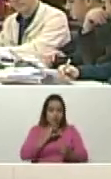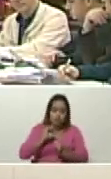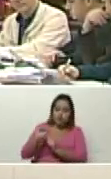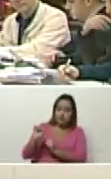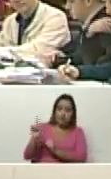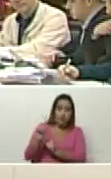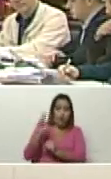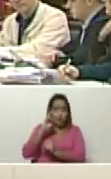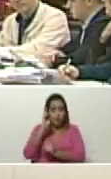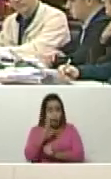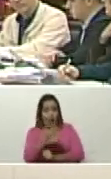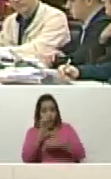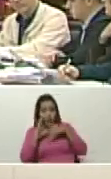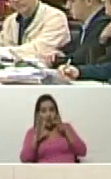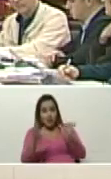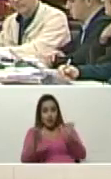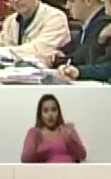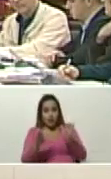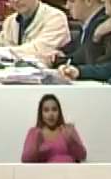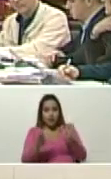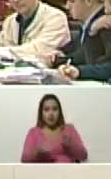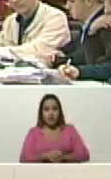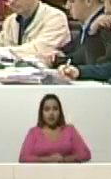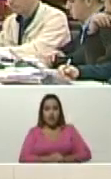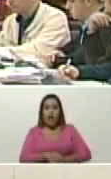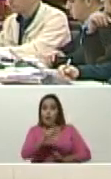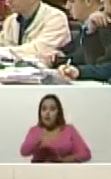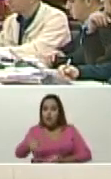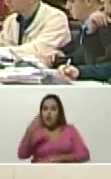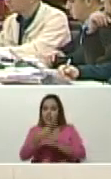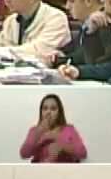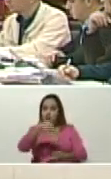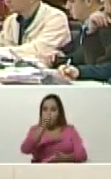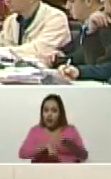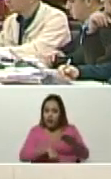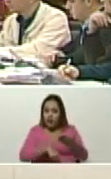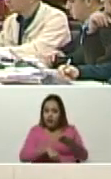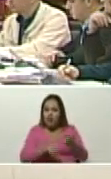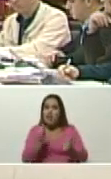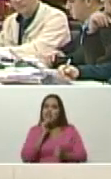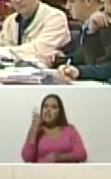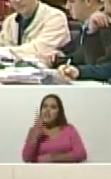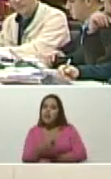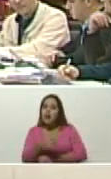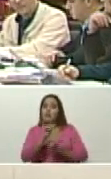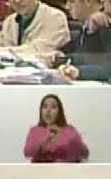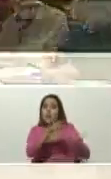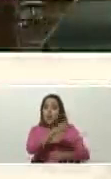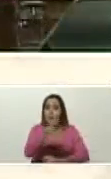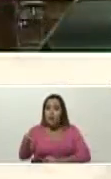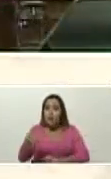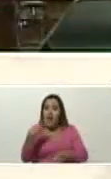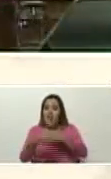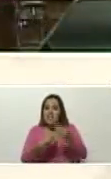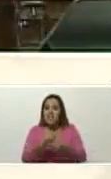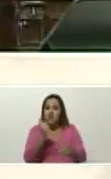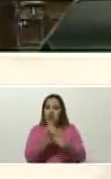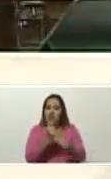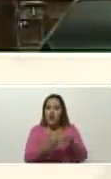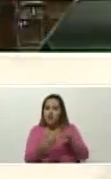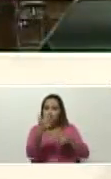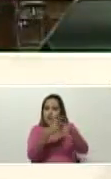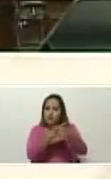donde tiene que mirar, con quien tiene que contratar, a quien tiene que contratar, que es al Poder Popular, para hacer las obras públicas,